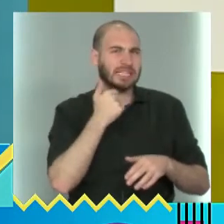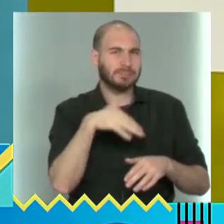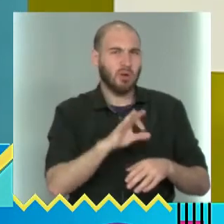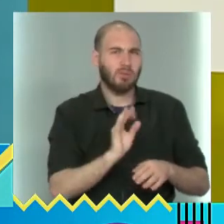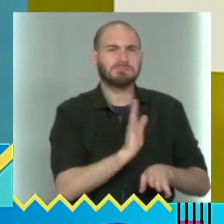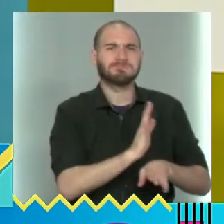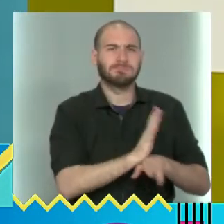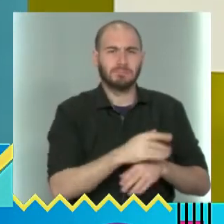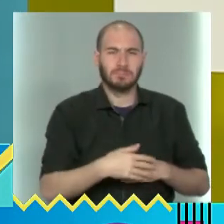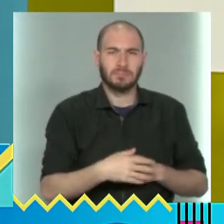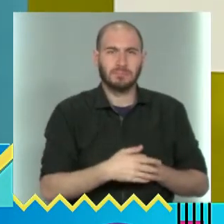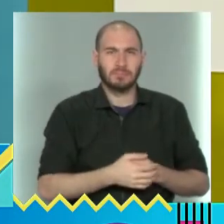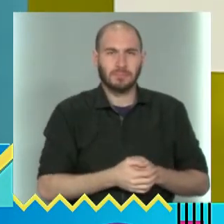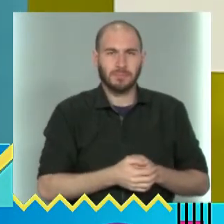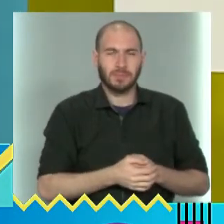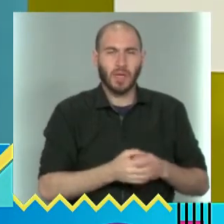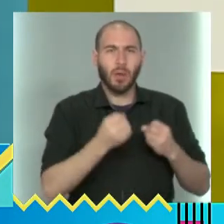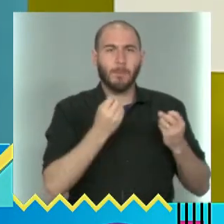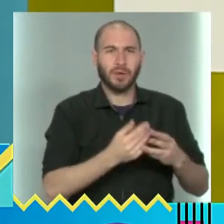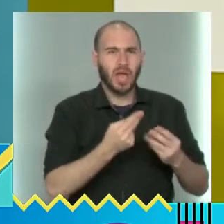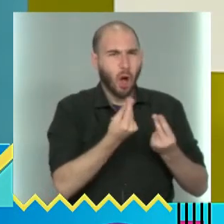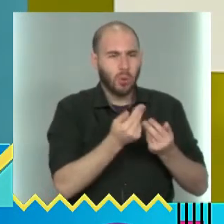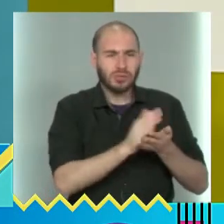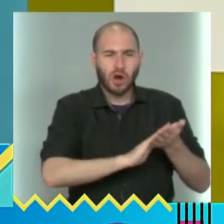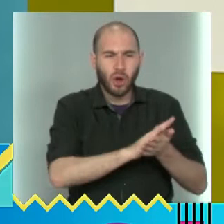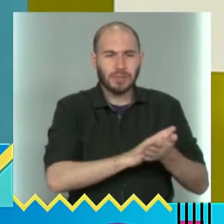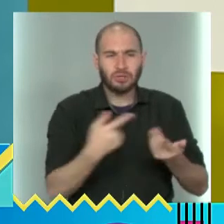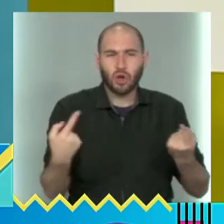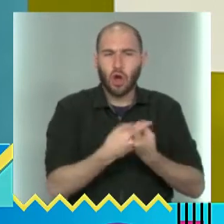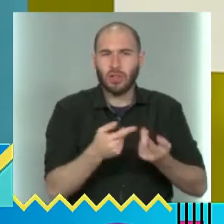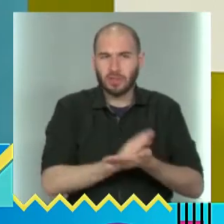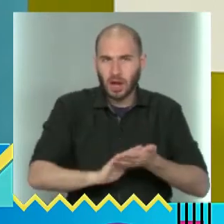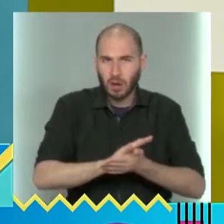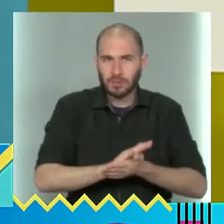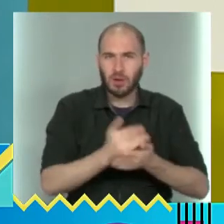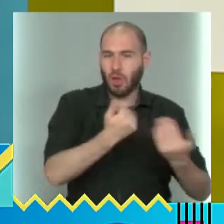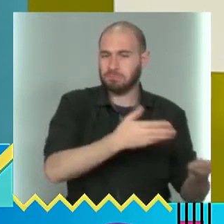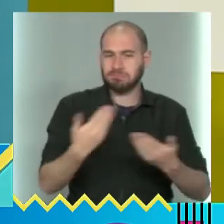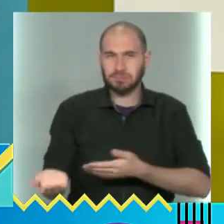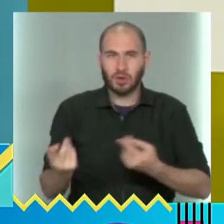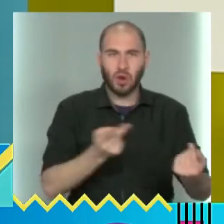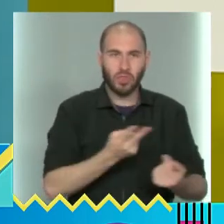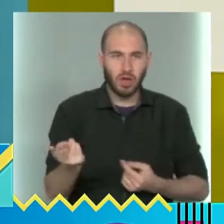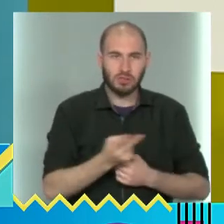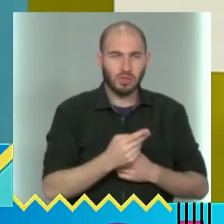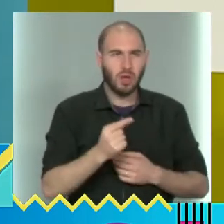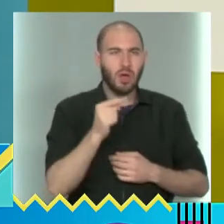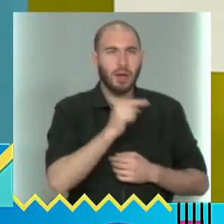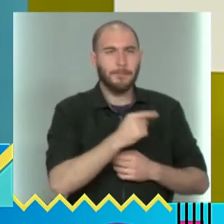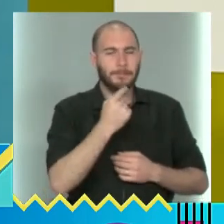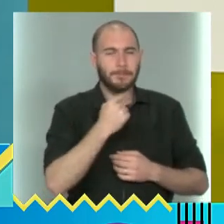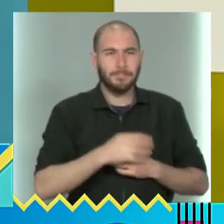este concepto, definir el terrorismo, porque se utiliza como argumento y como contraargumento tanto de un lado como del otro. ¿Qué